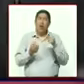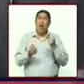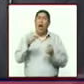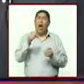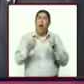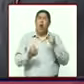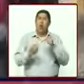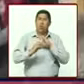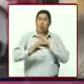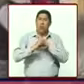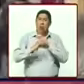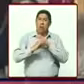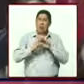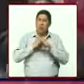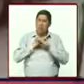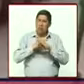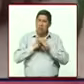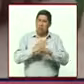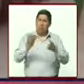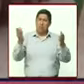pesado.